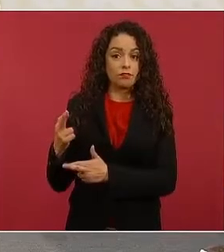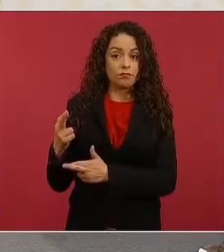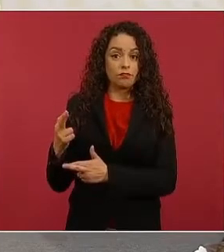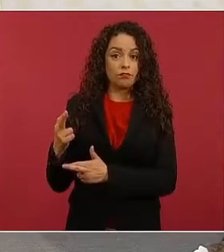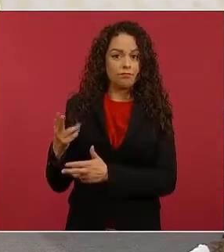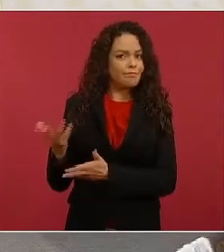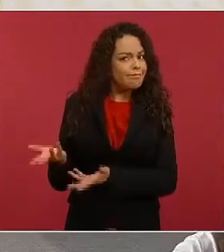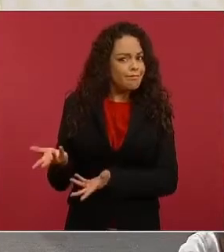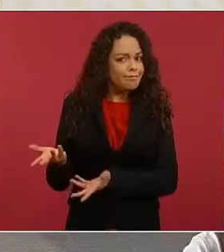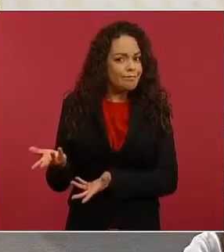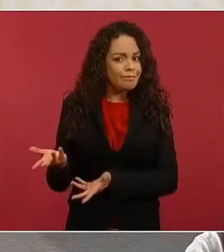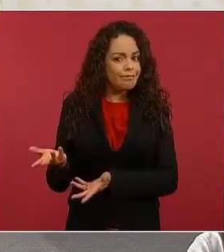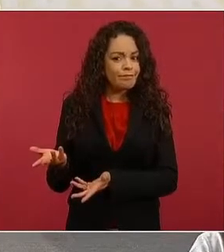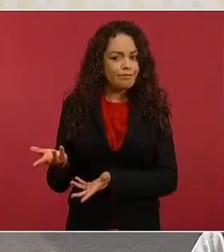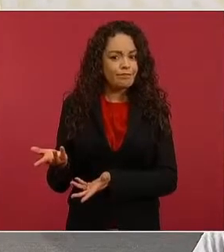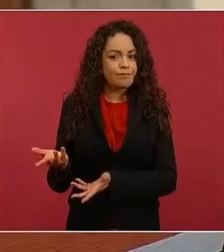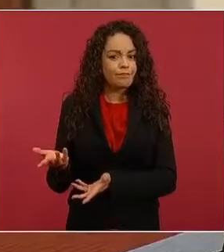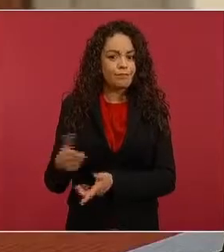Sigue.